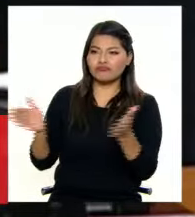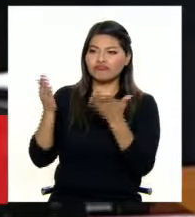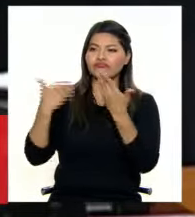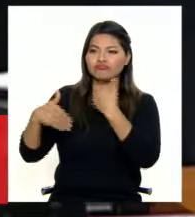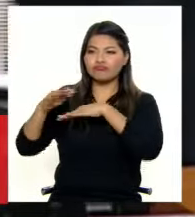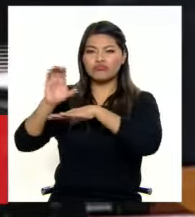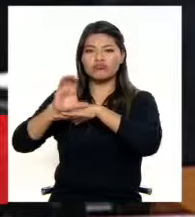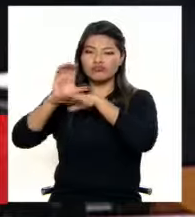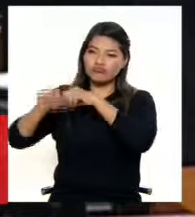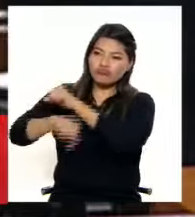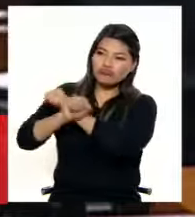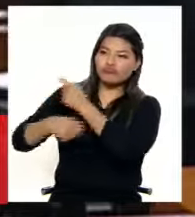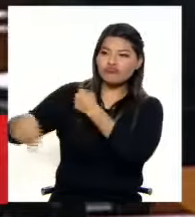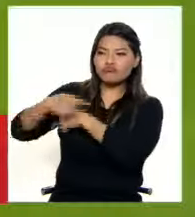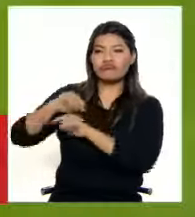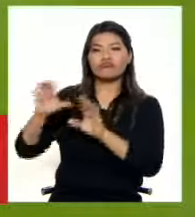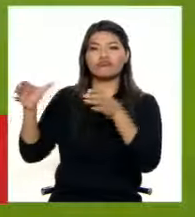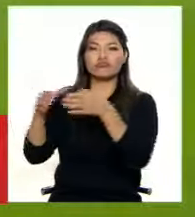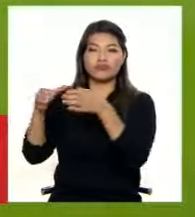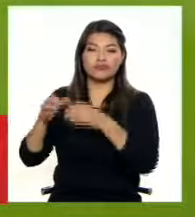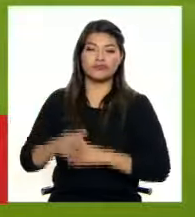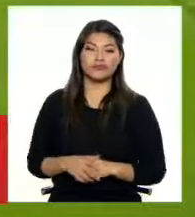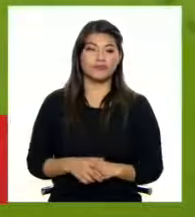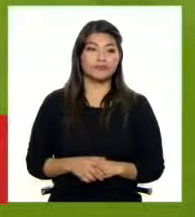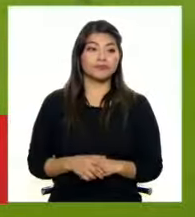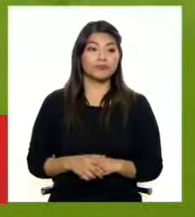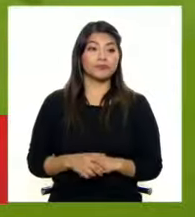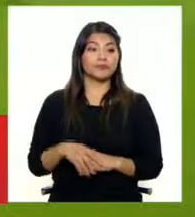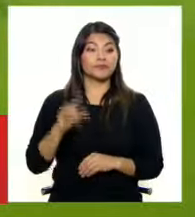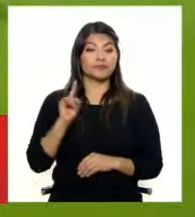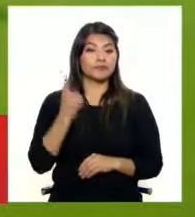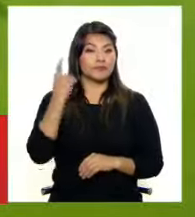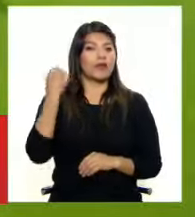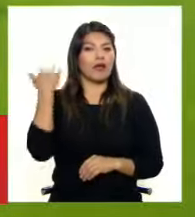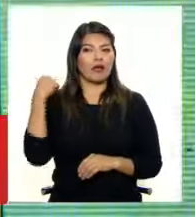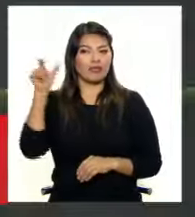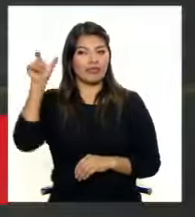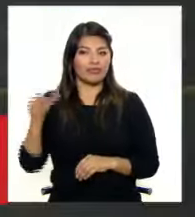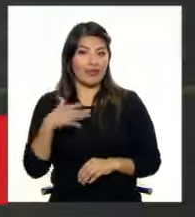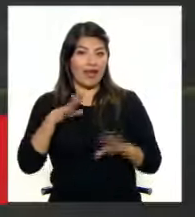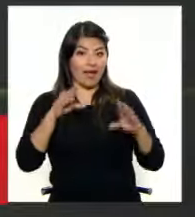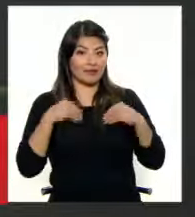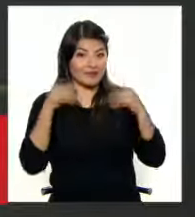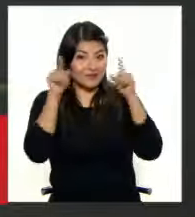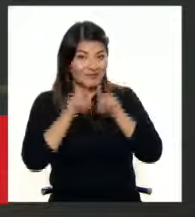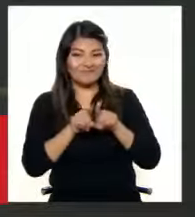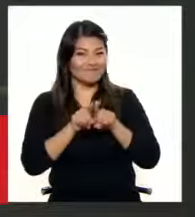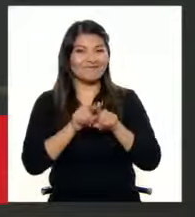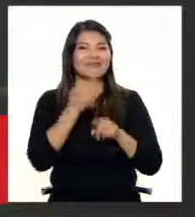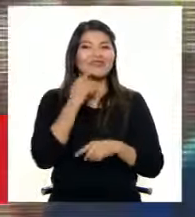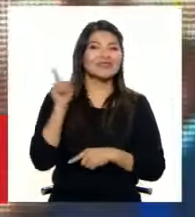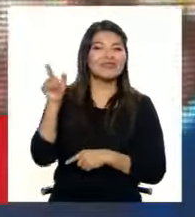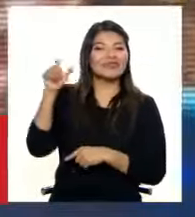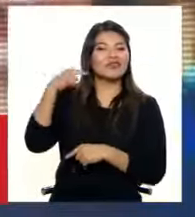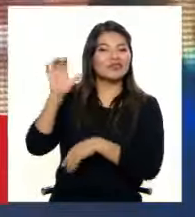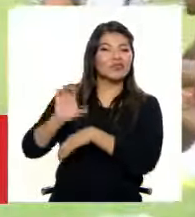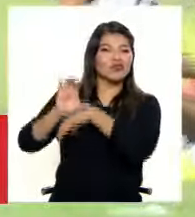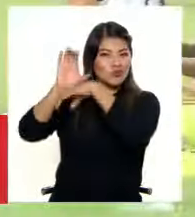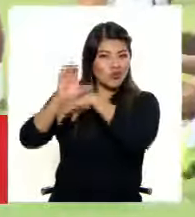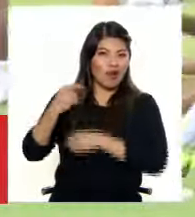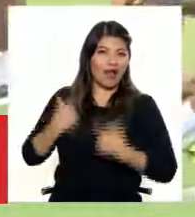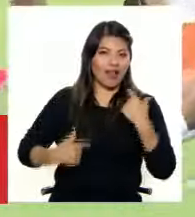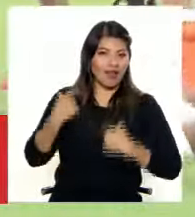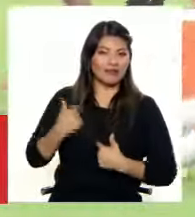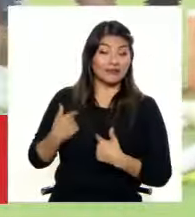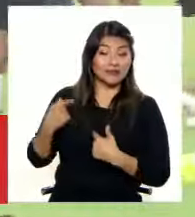deportiva futbolística en el Perú. Uno de los principales opositores de esta medida es el Club Alianza Lima,